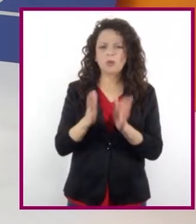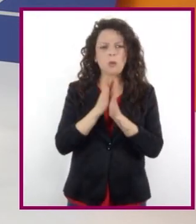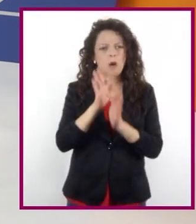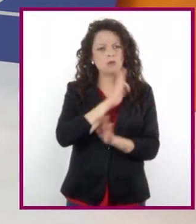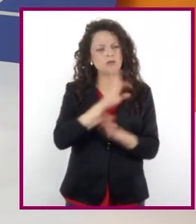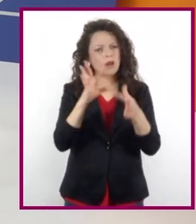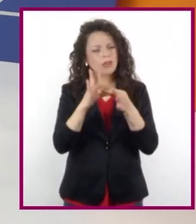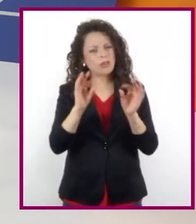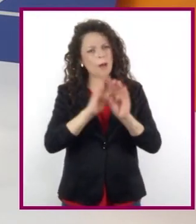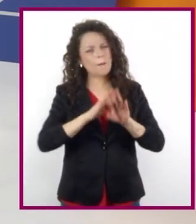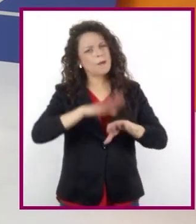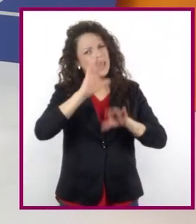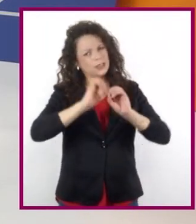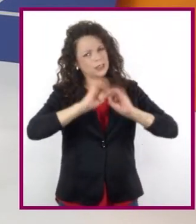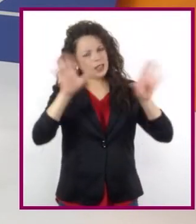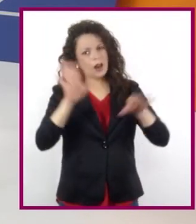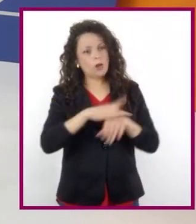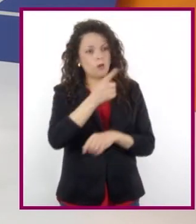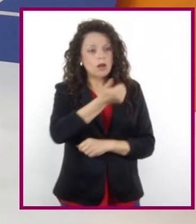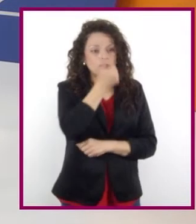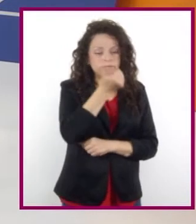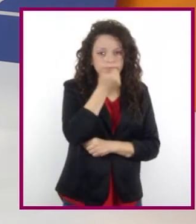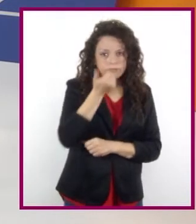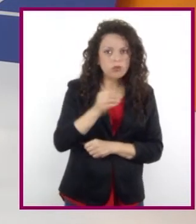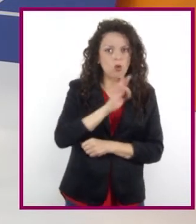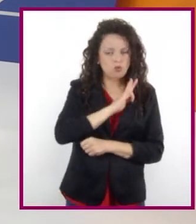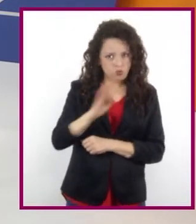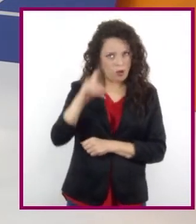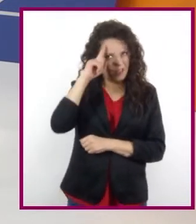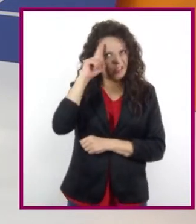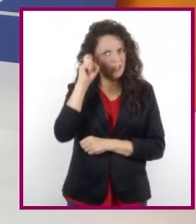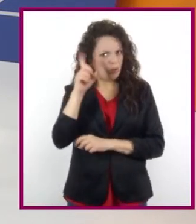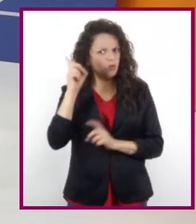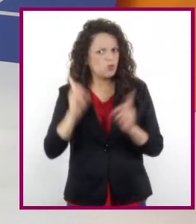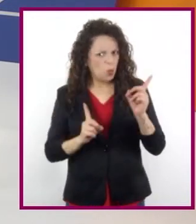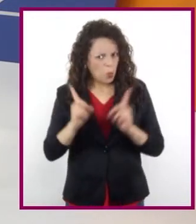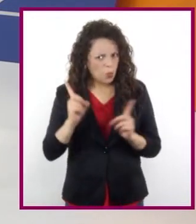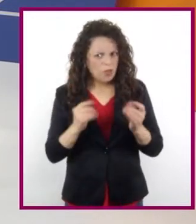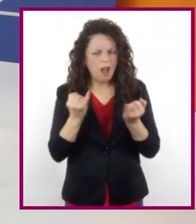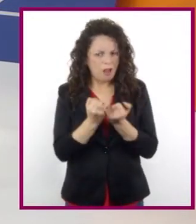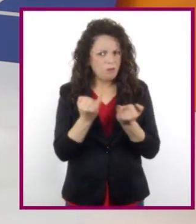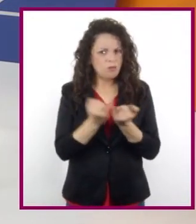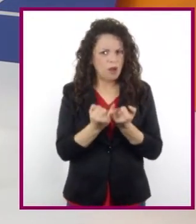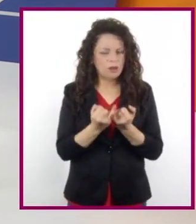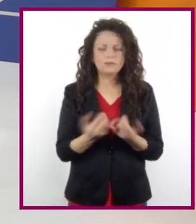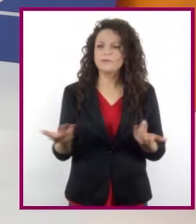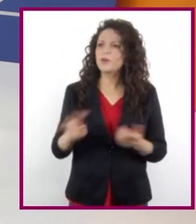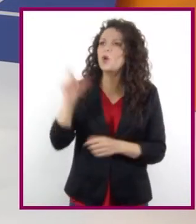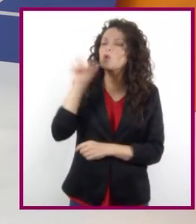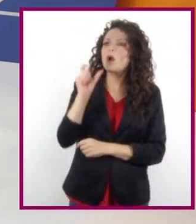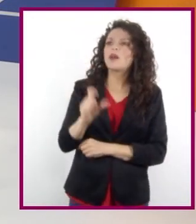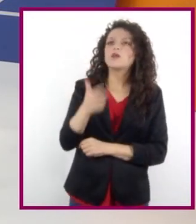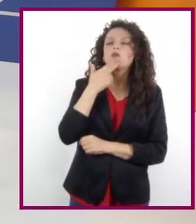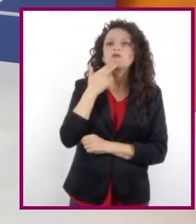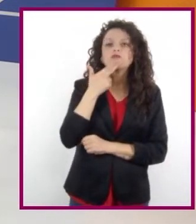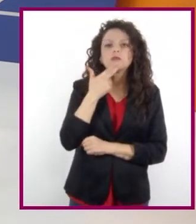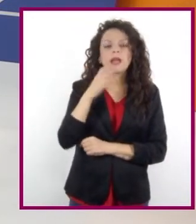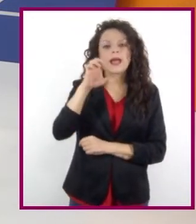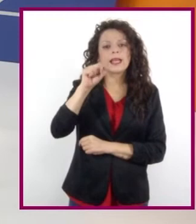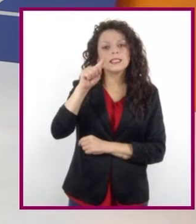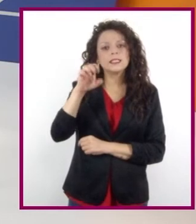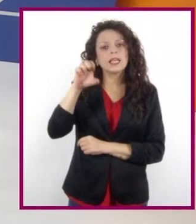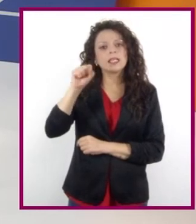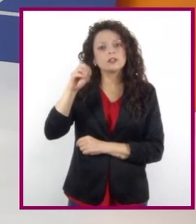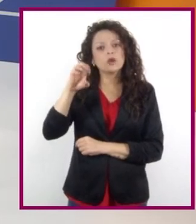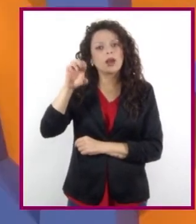es probable que a las alumnas y alumnos también les haya surgido. Entonces, ¿cuándo se usa este, esta o esto